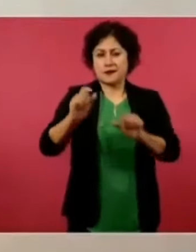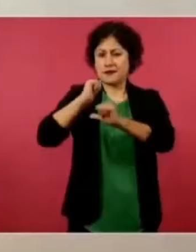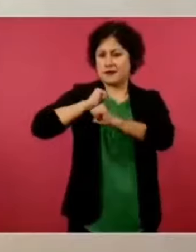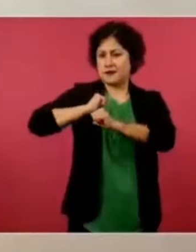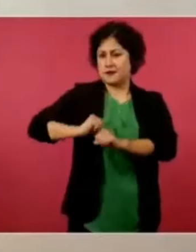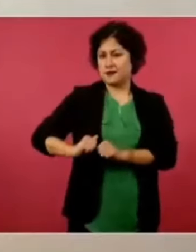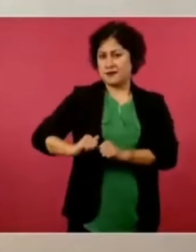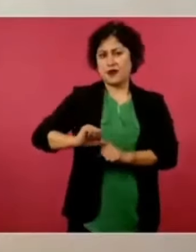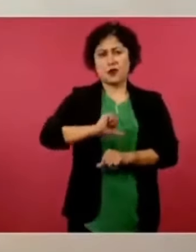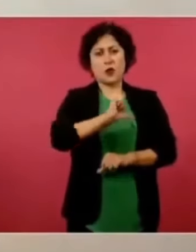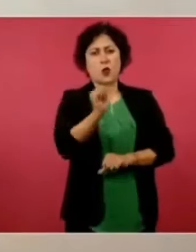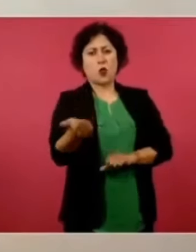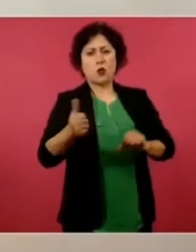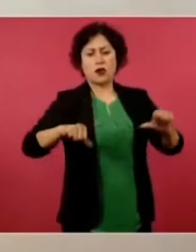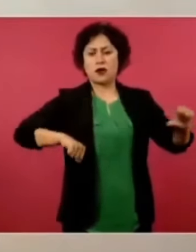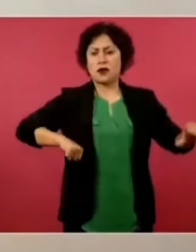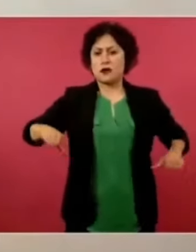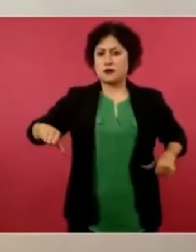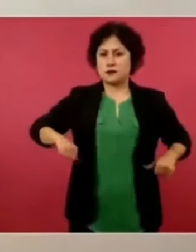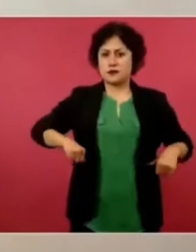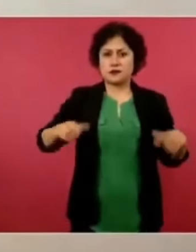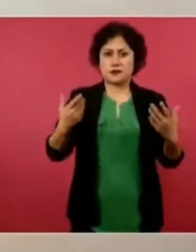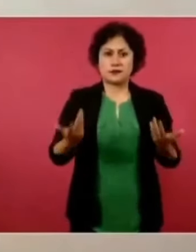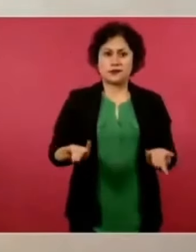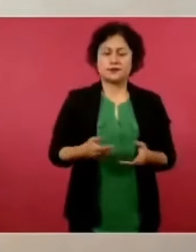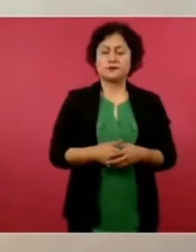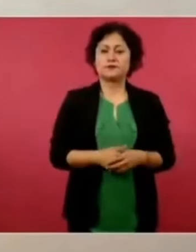una secretaría